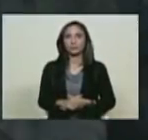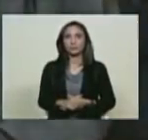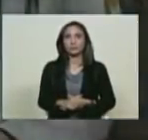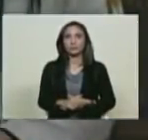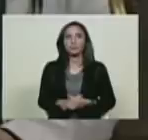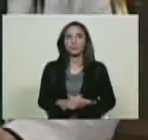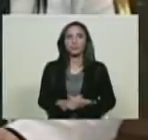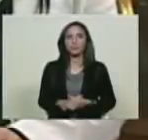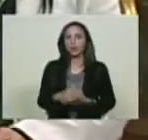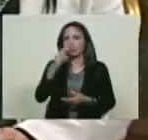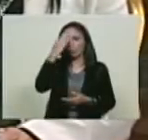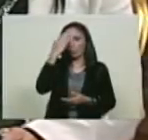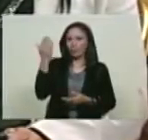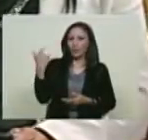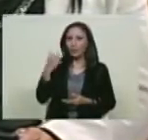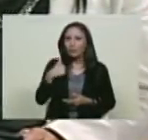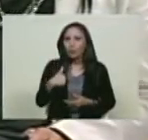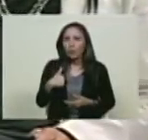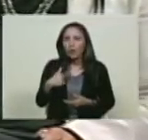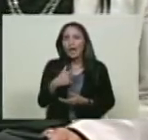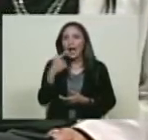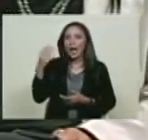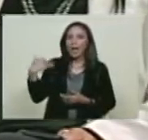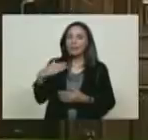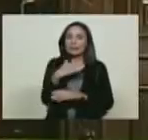el momento del atentado.